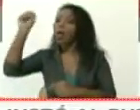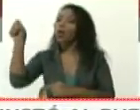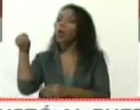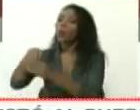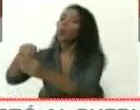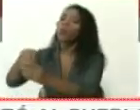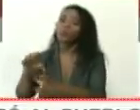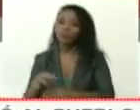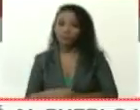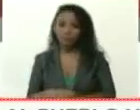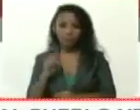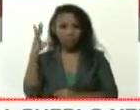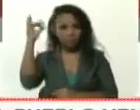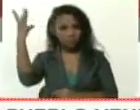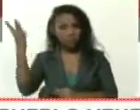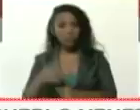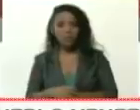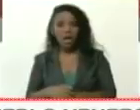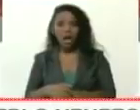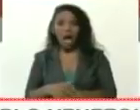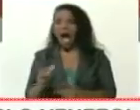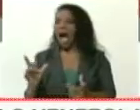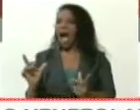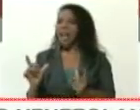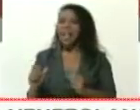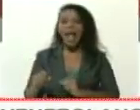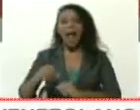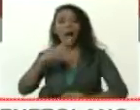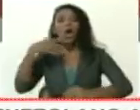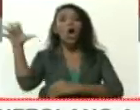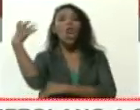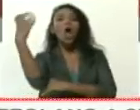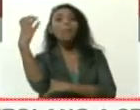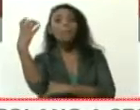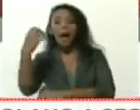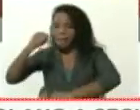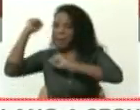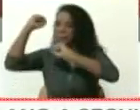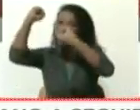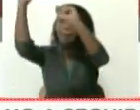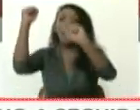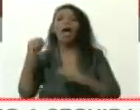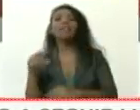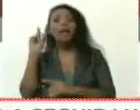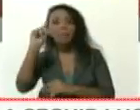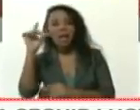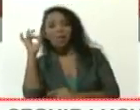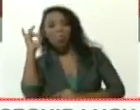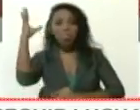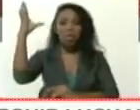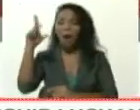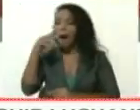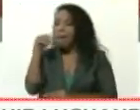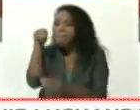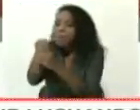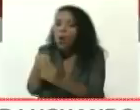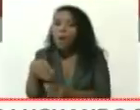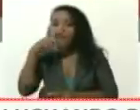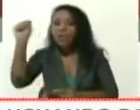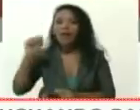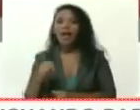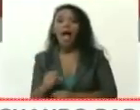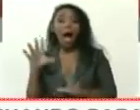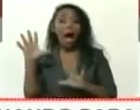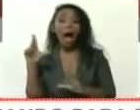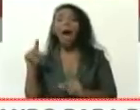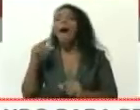Díaz-Canel, detrás de las protestas en Colombia, esos son los venezolanos migrantes que son los que están protestando. Detrás de Maduro mueve el bigote y se